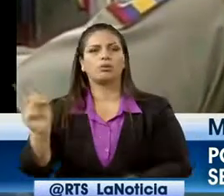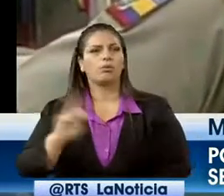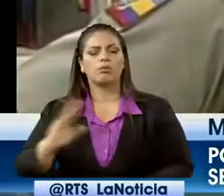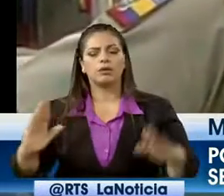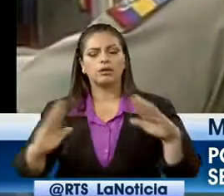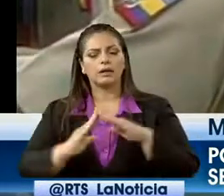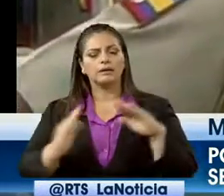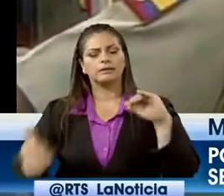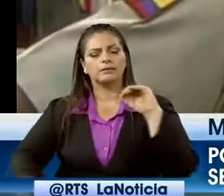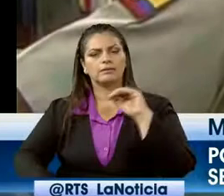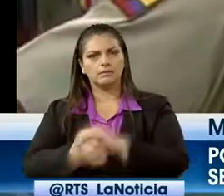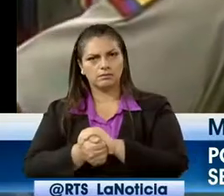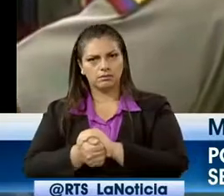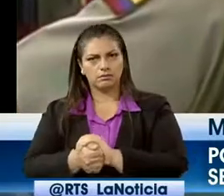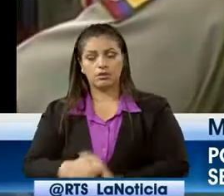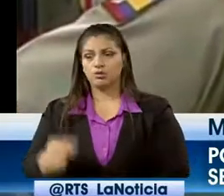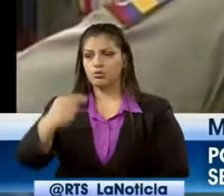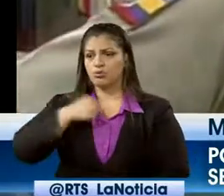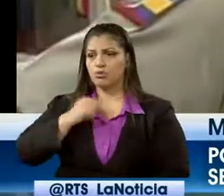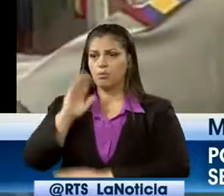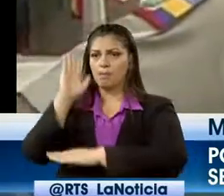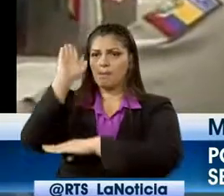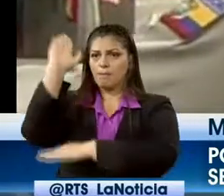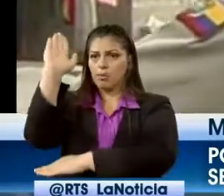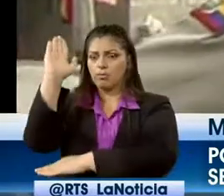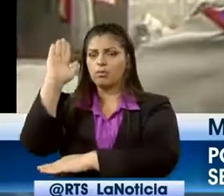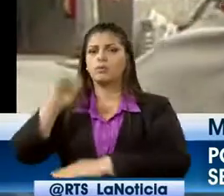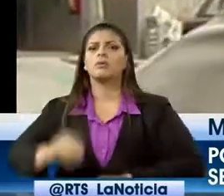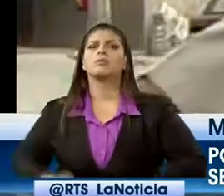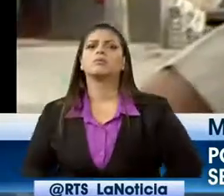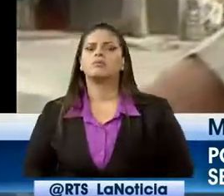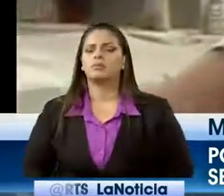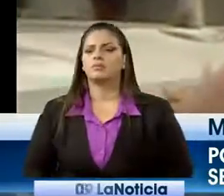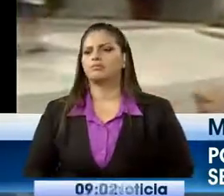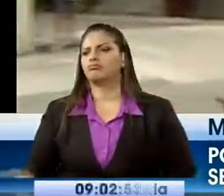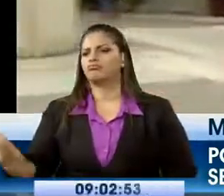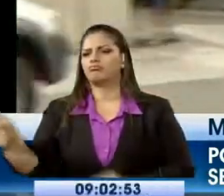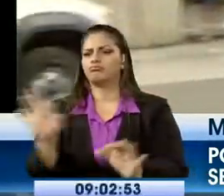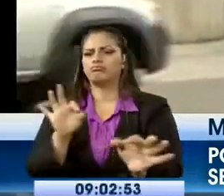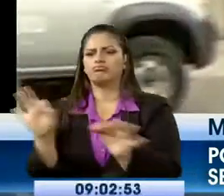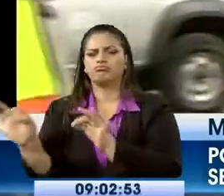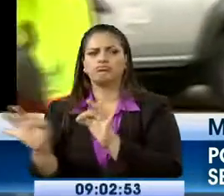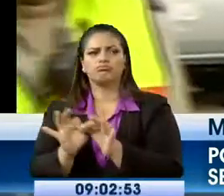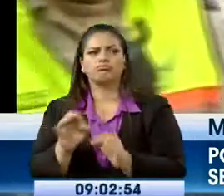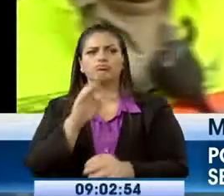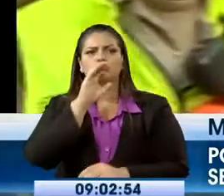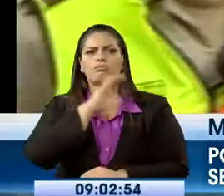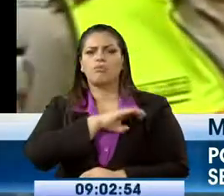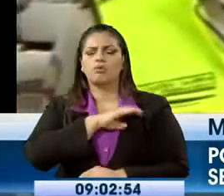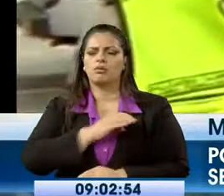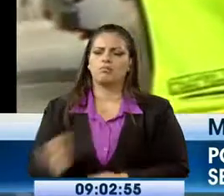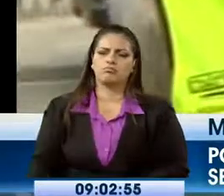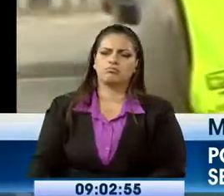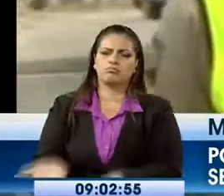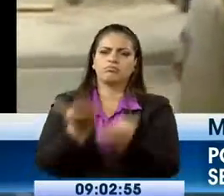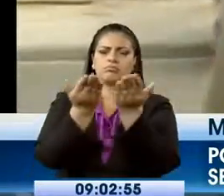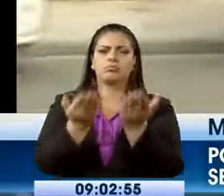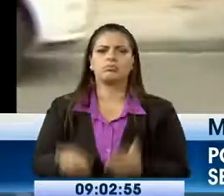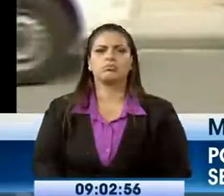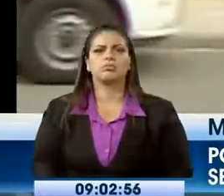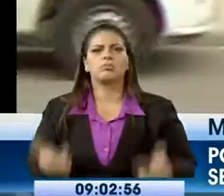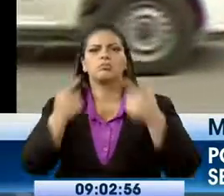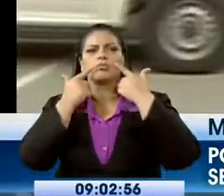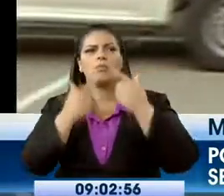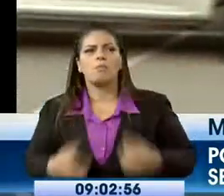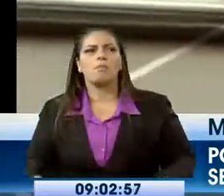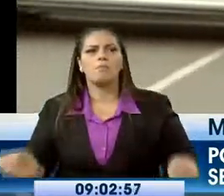la vez yo me comprometo a enviar más patrullaje, a hacer operativos más por el sector, a hacer